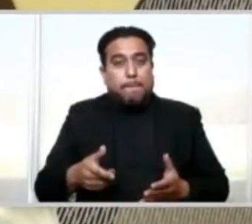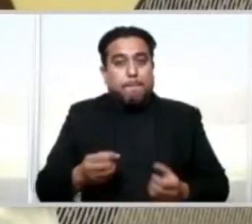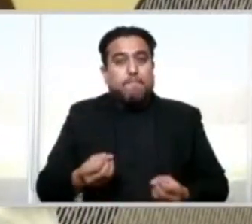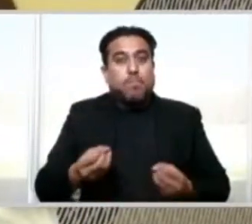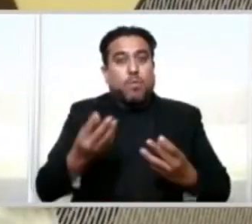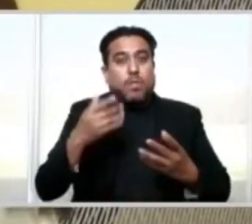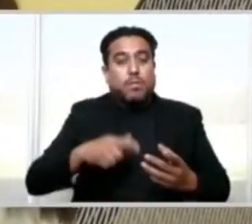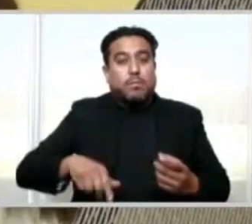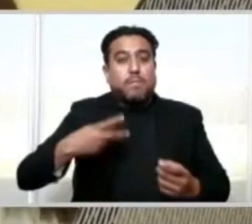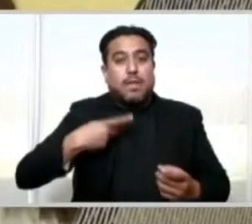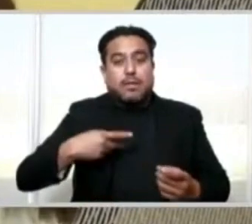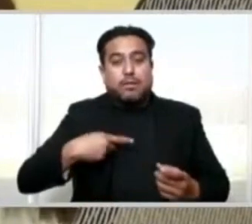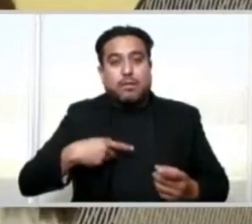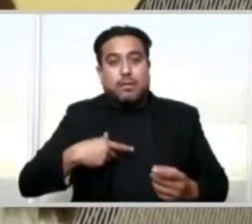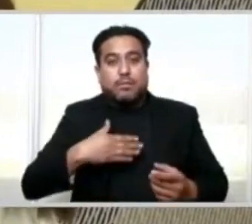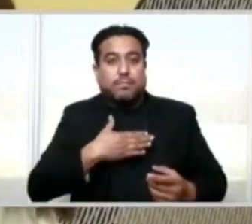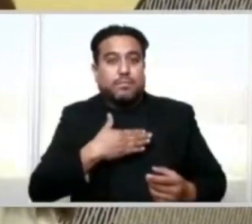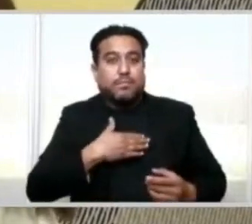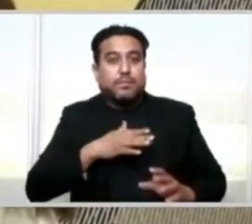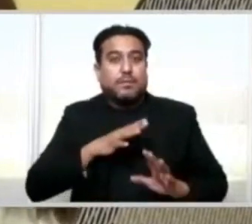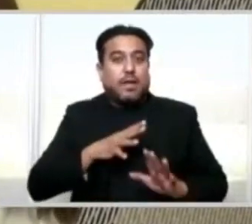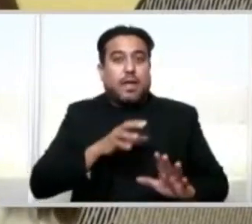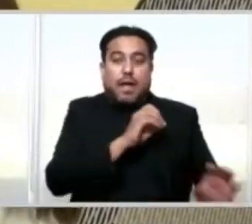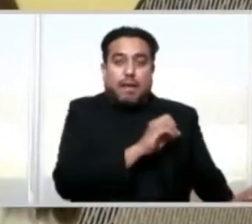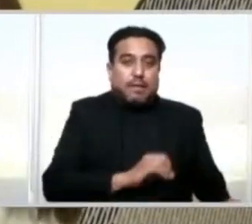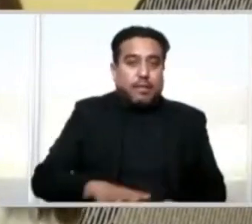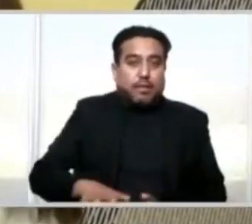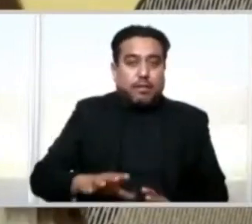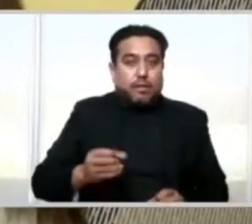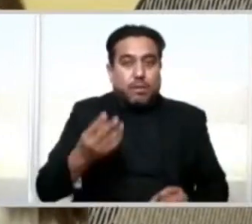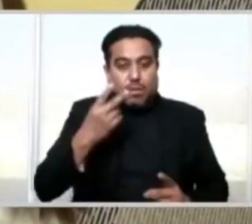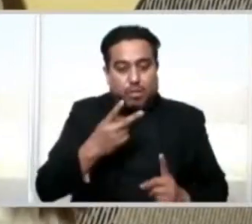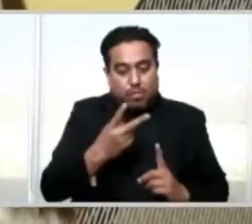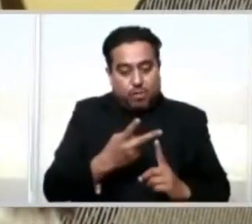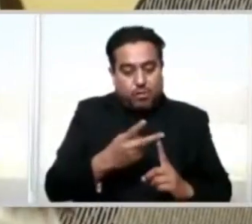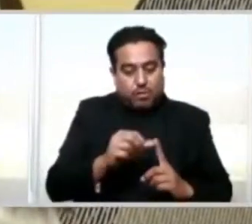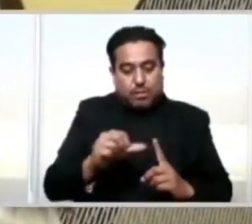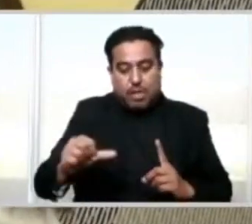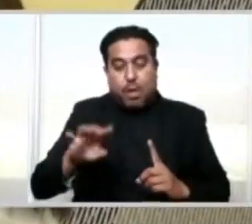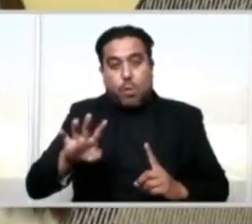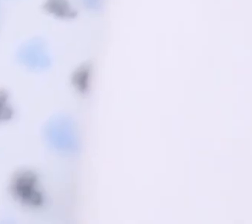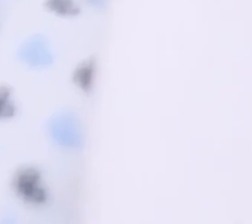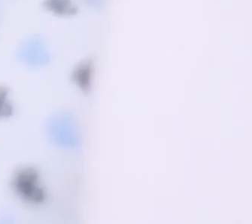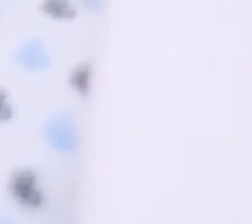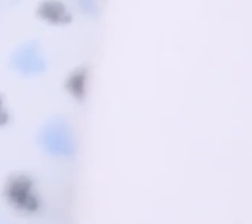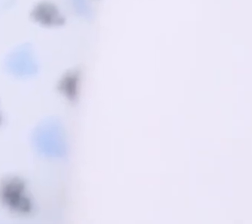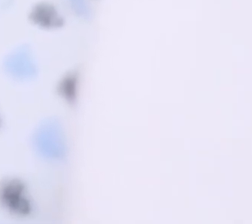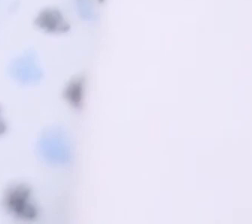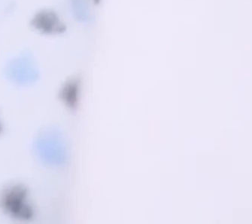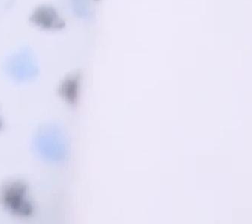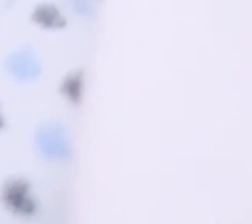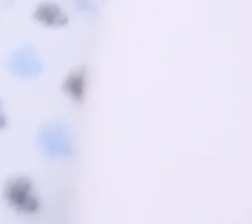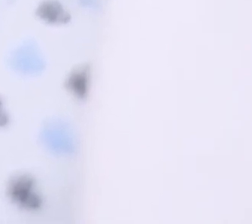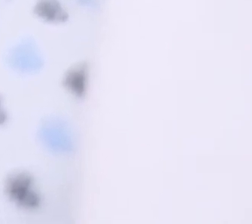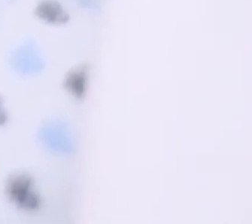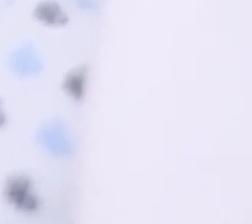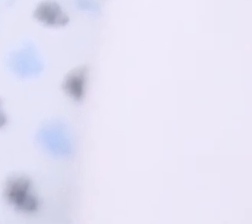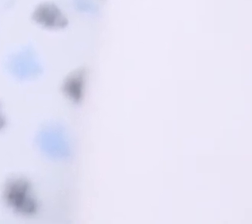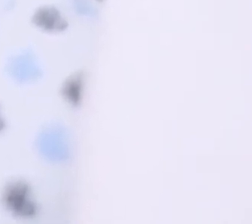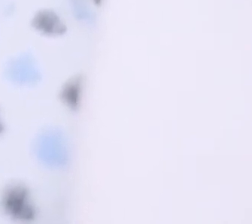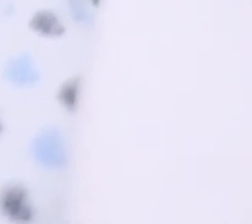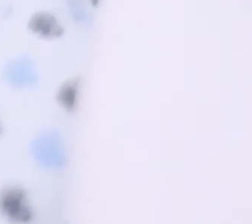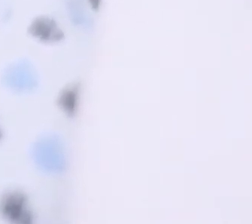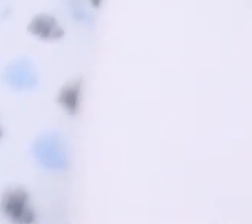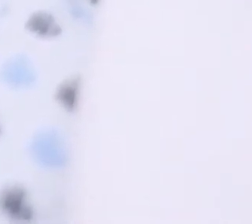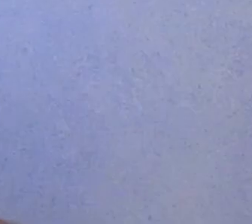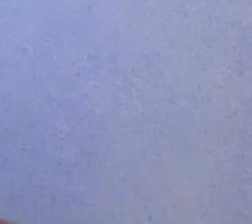de mayor deserción en la lactancia materna exclusiva entre los 2 y 4 meses de edad. La congresista del Partido Verde expuso